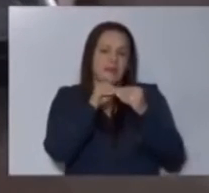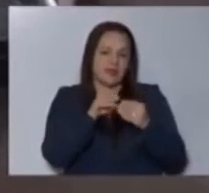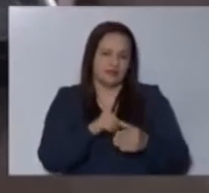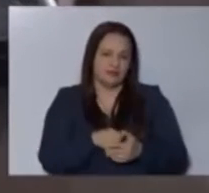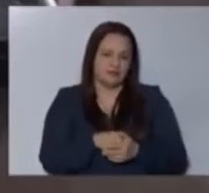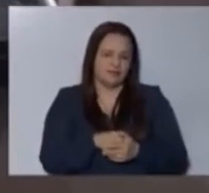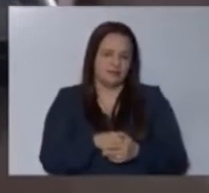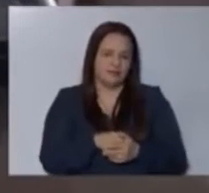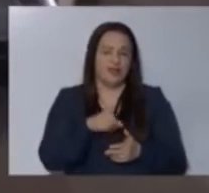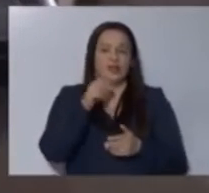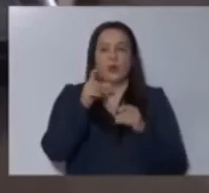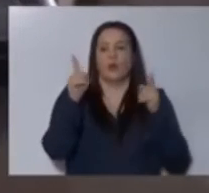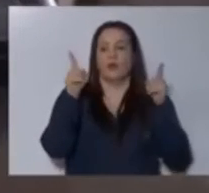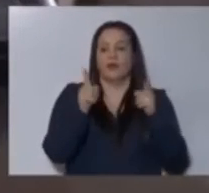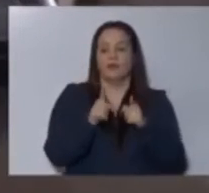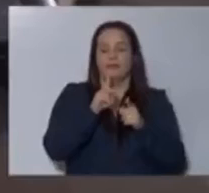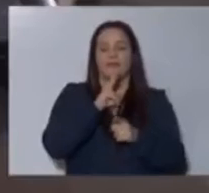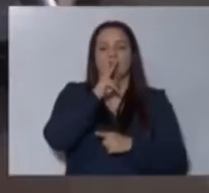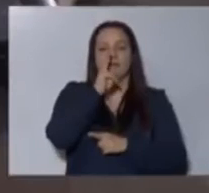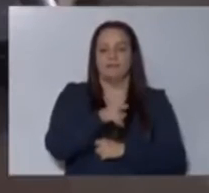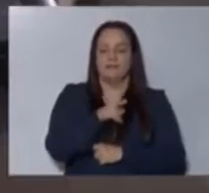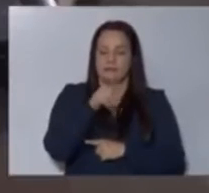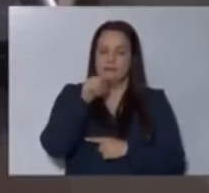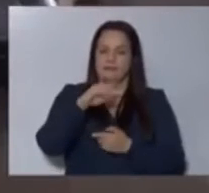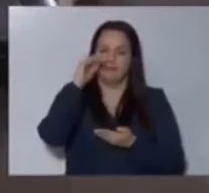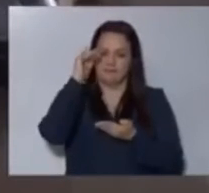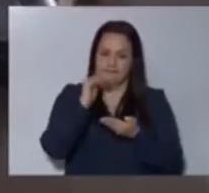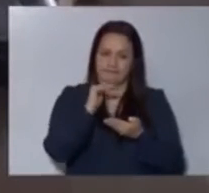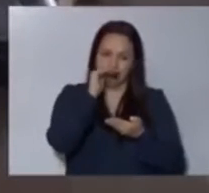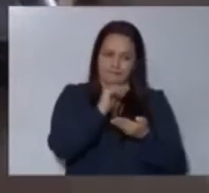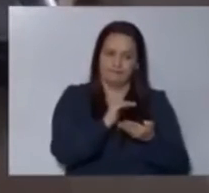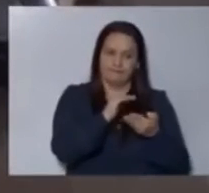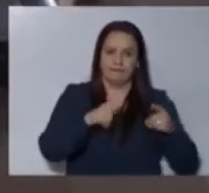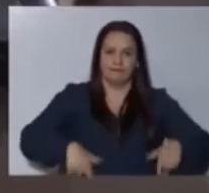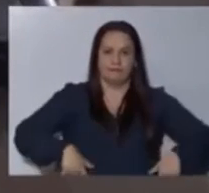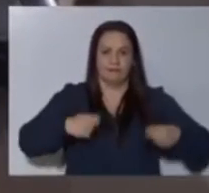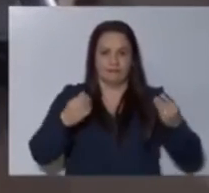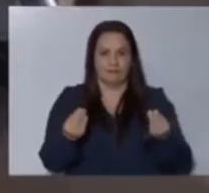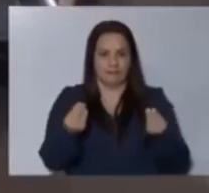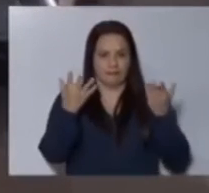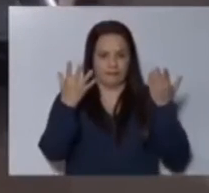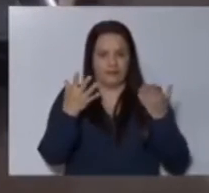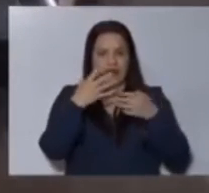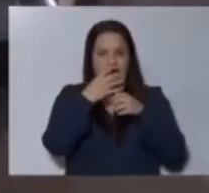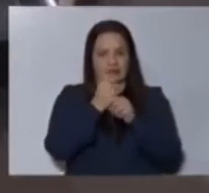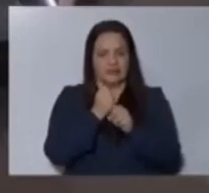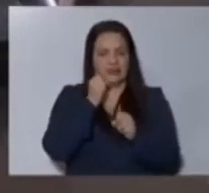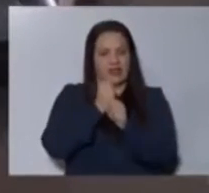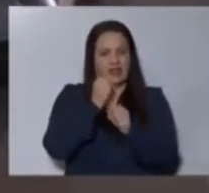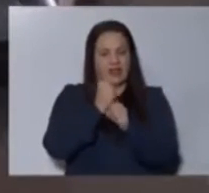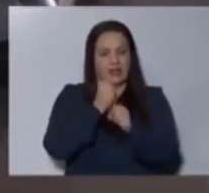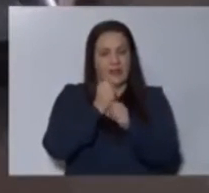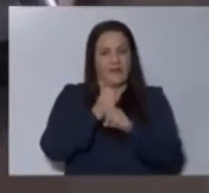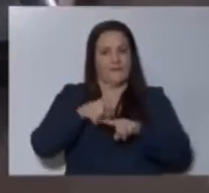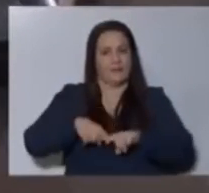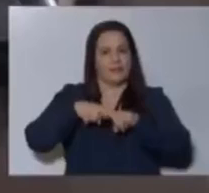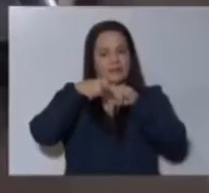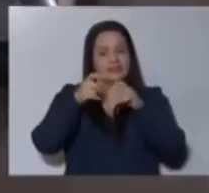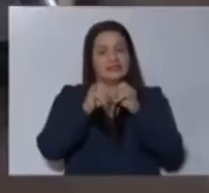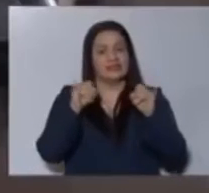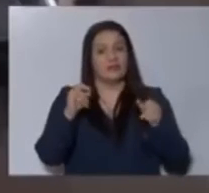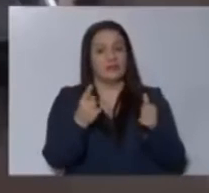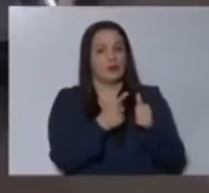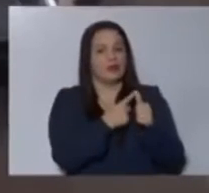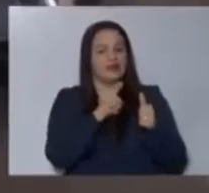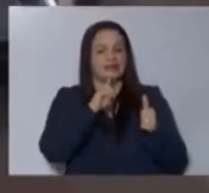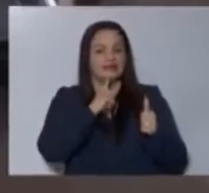un recorte real del gasto público y sin antes hacer muchas tareas pendientes, sin una priorización seria,